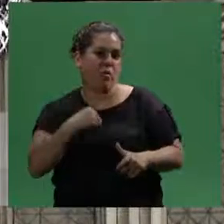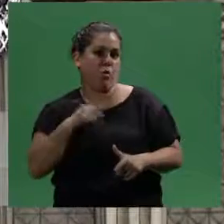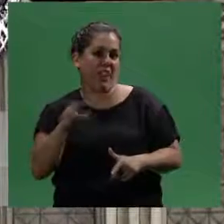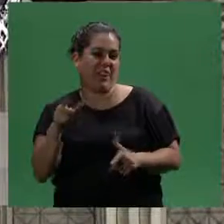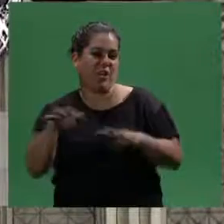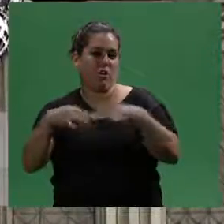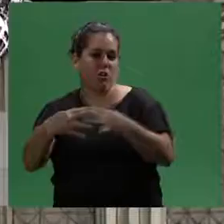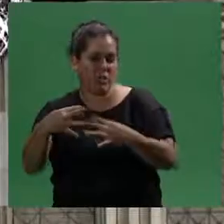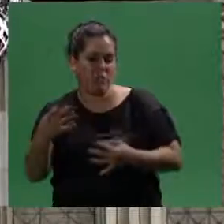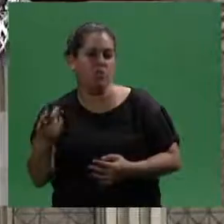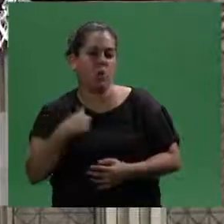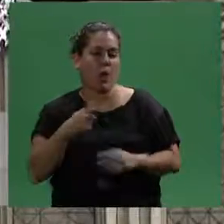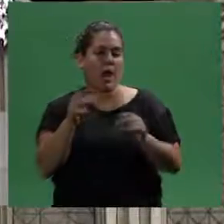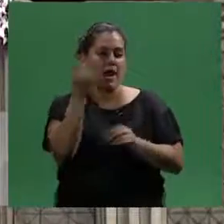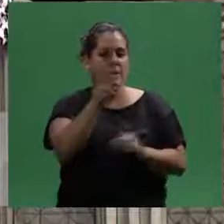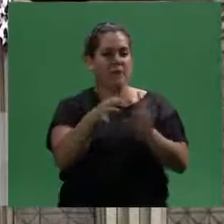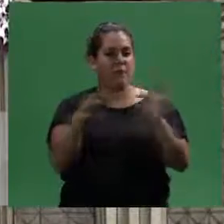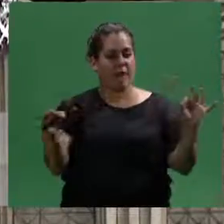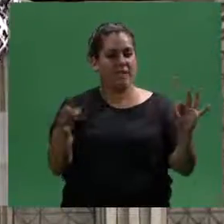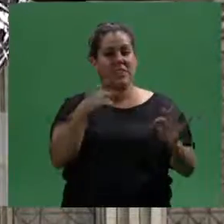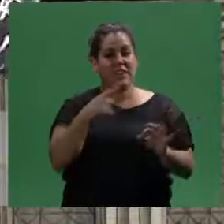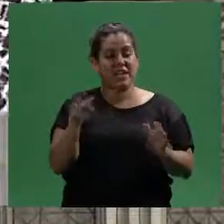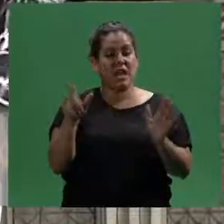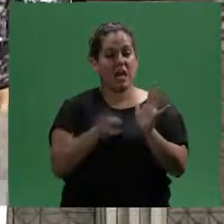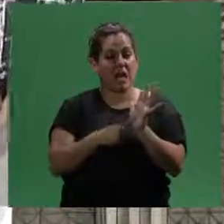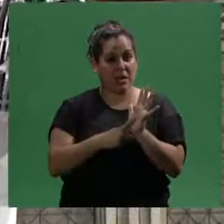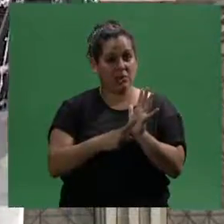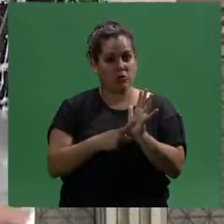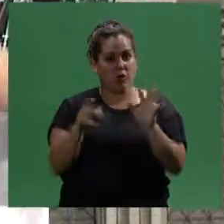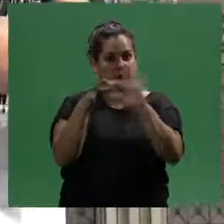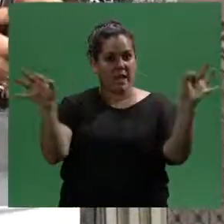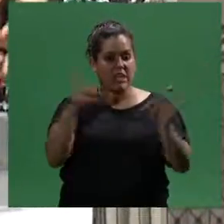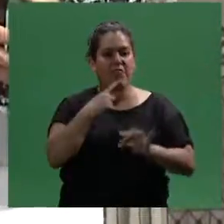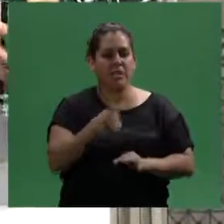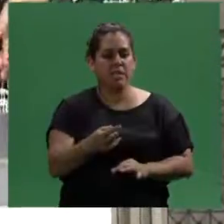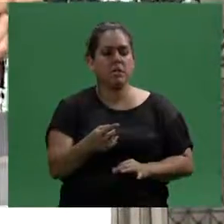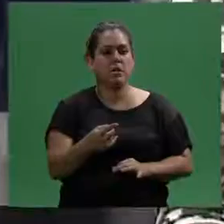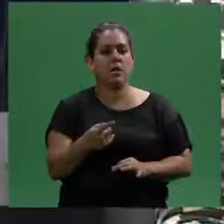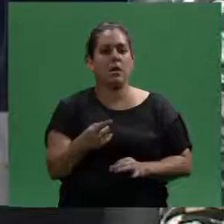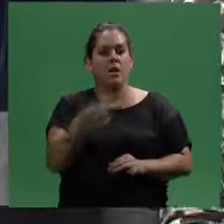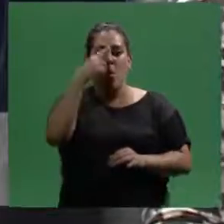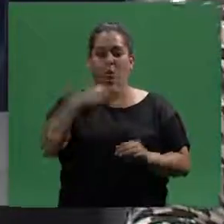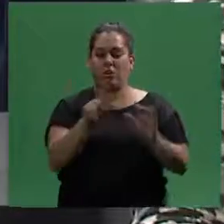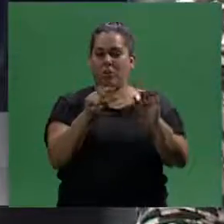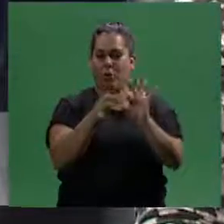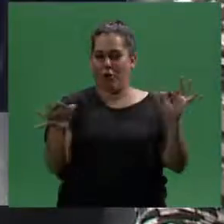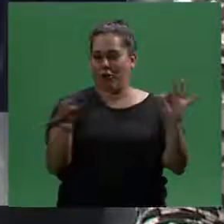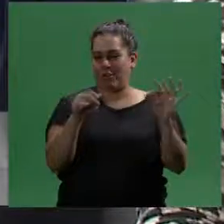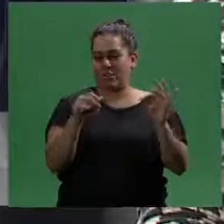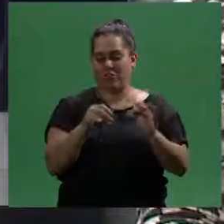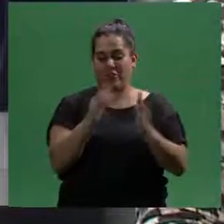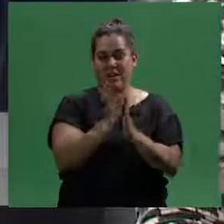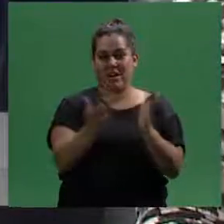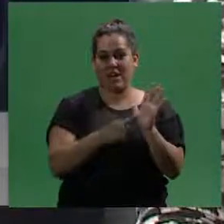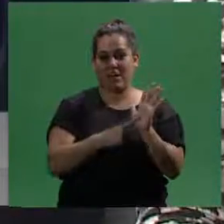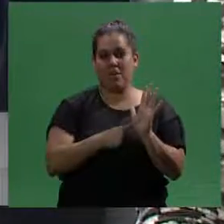que, y acá vamos a repetir una frase que dice el reglamento que nos viene heredada, y sobre su última parte del reglamento, en el